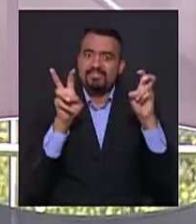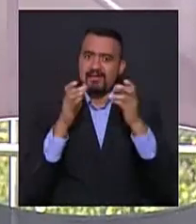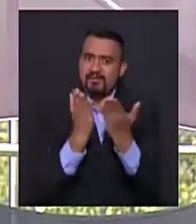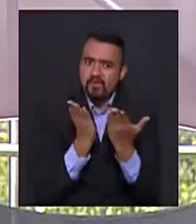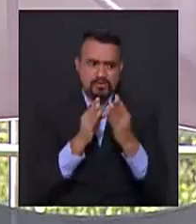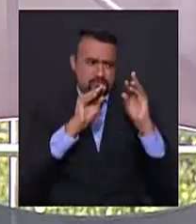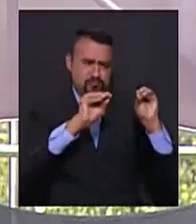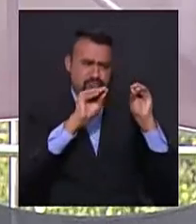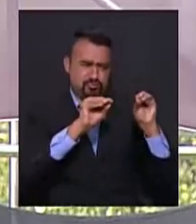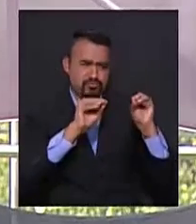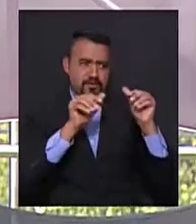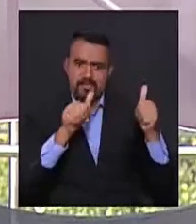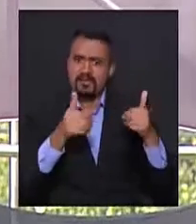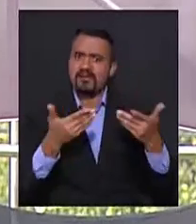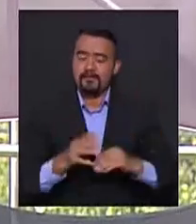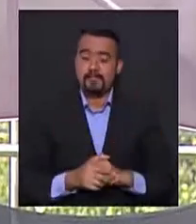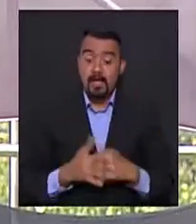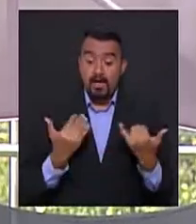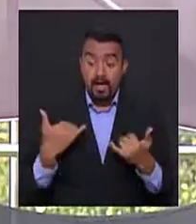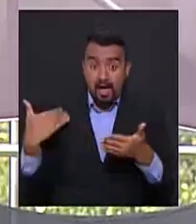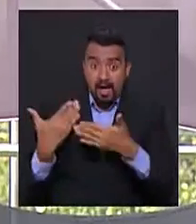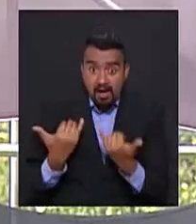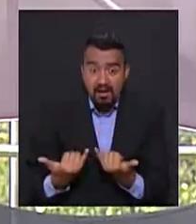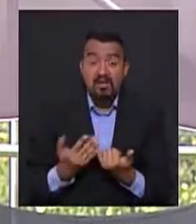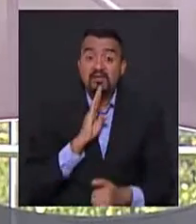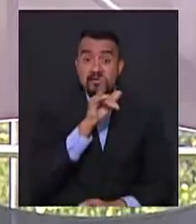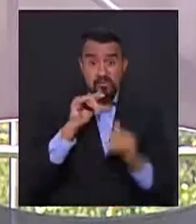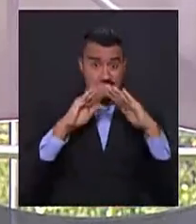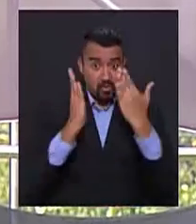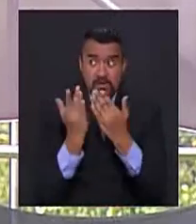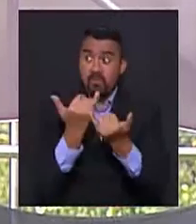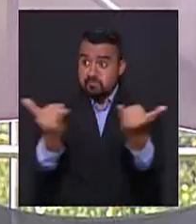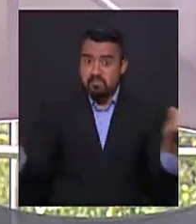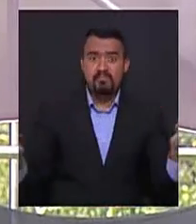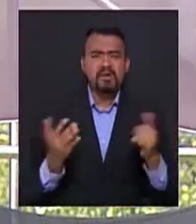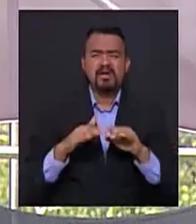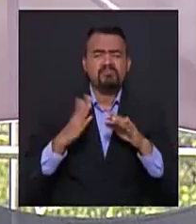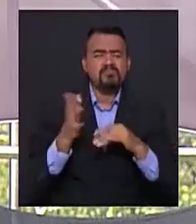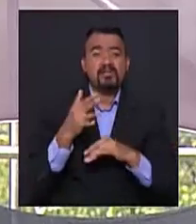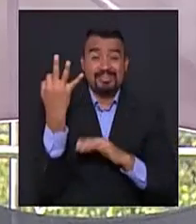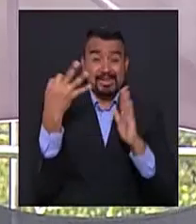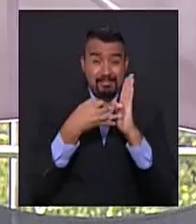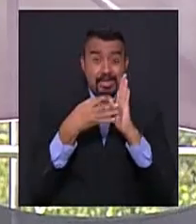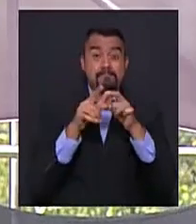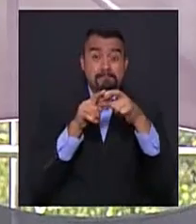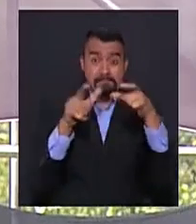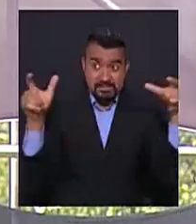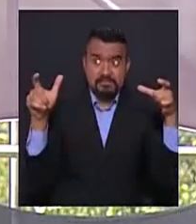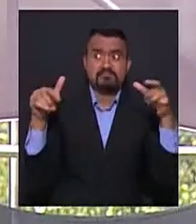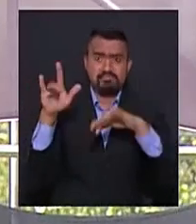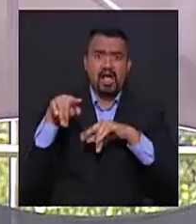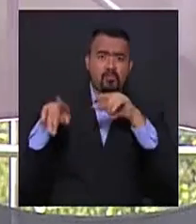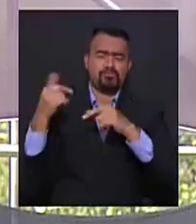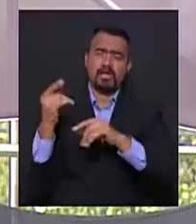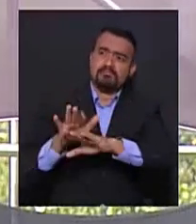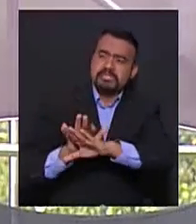educación. A la fecha, más de 3.000 estudiantes de nuestras instituciones educativas oficiales han tenido una